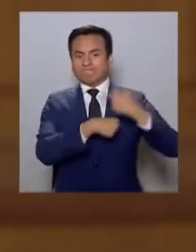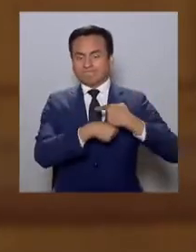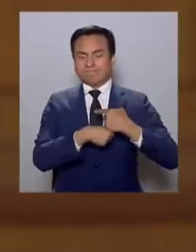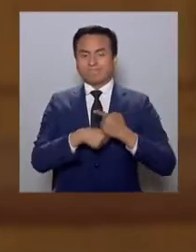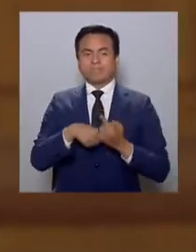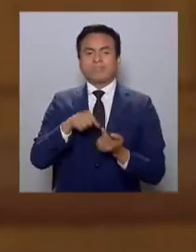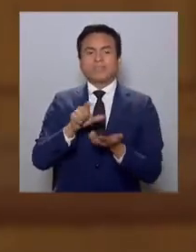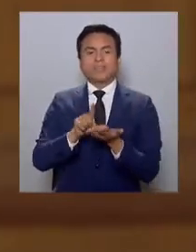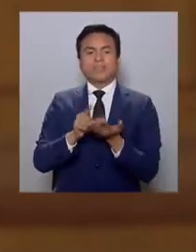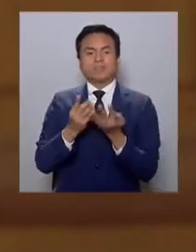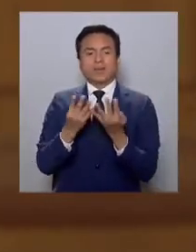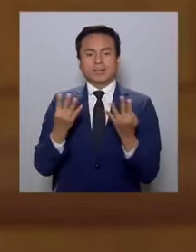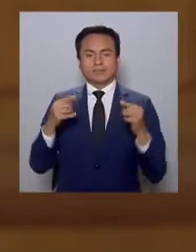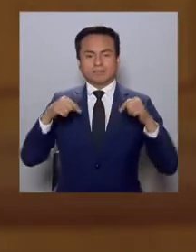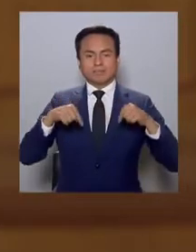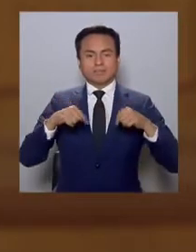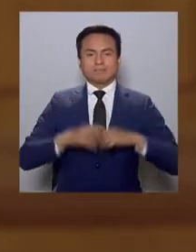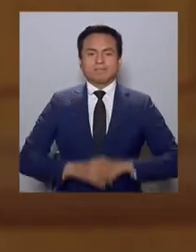en este lugar.